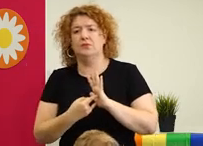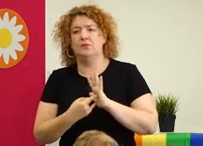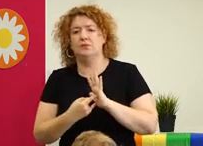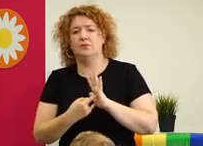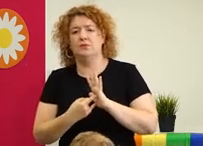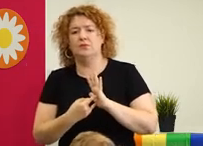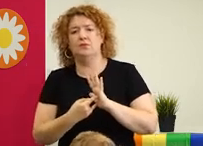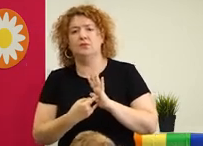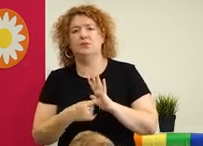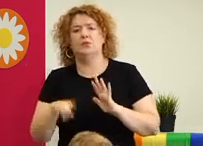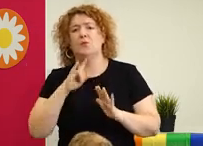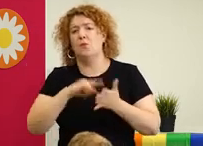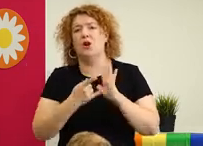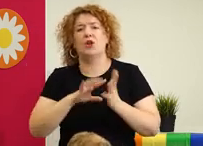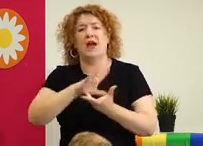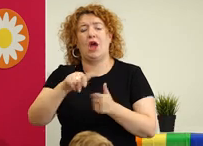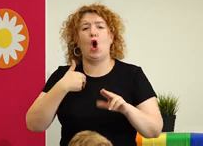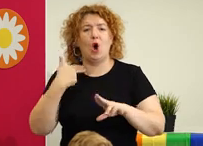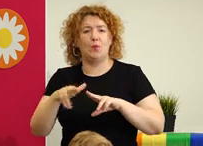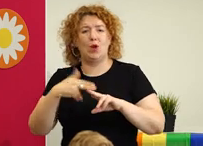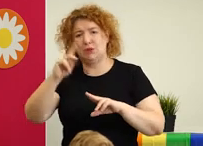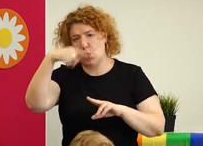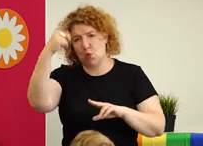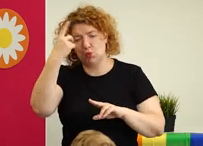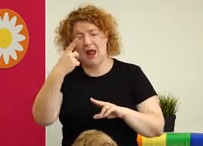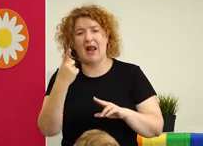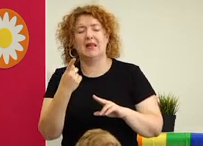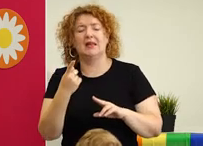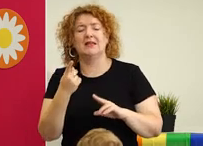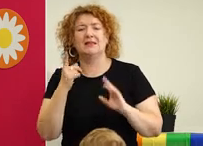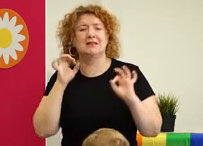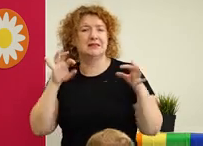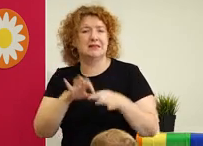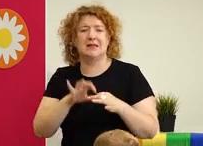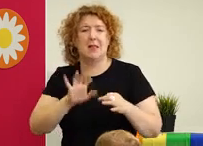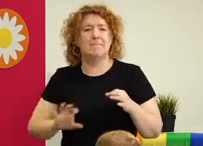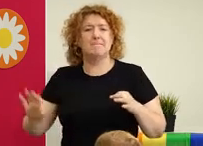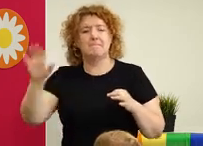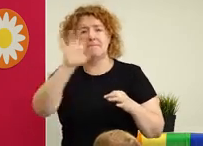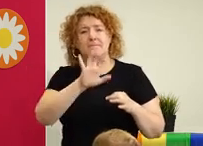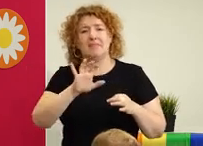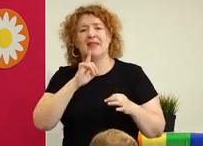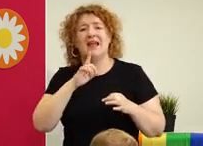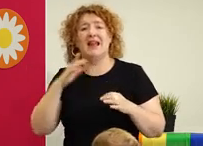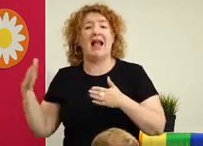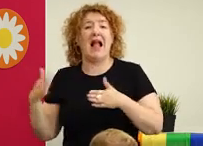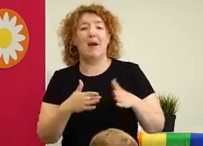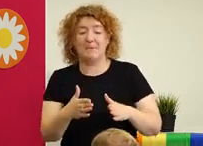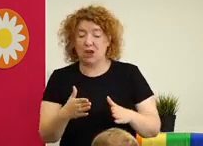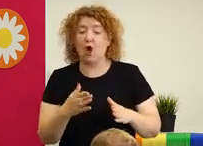de la Seda, es un proyecto geopolítico, cultural y político sobre todos los países del Camino de la Seda.